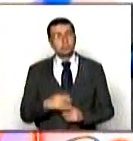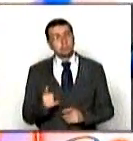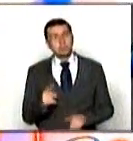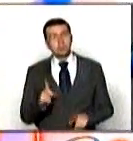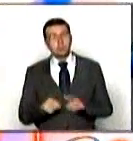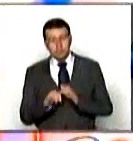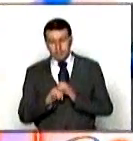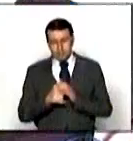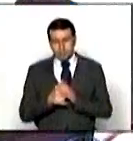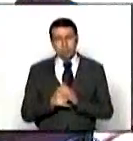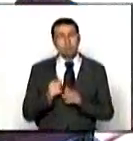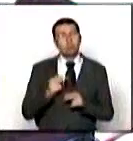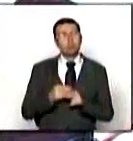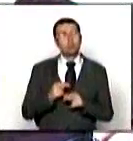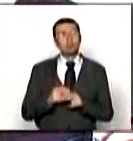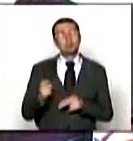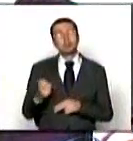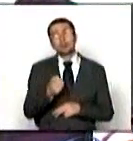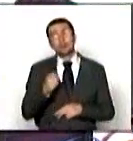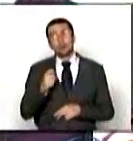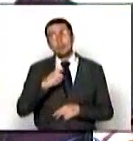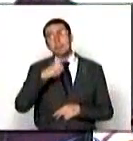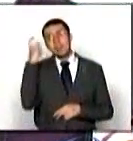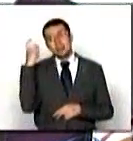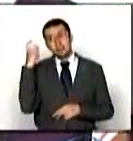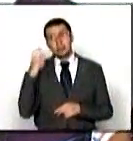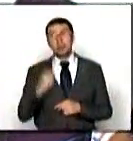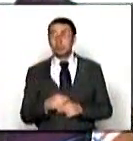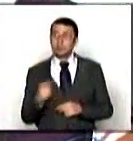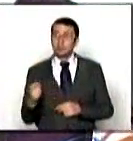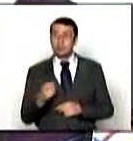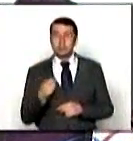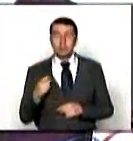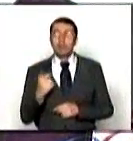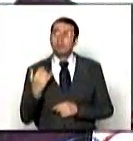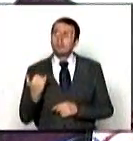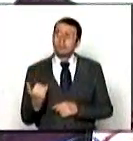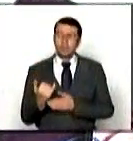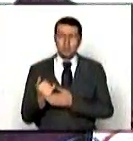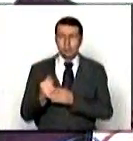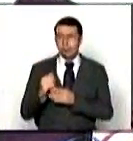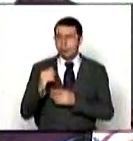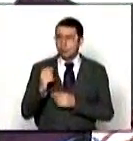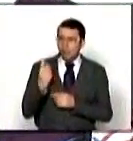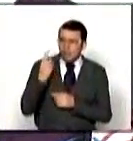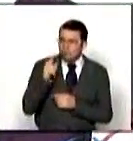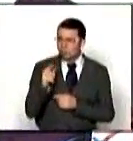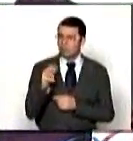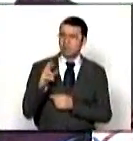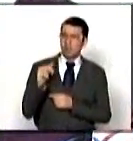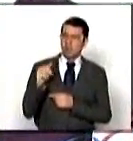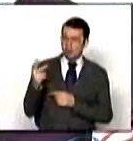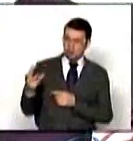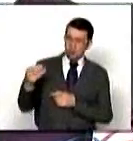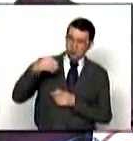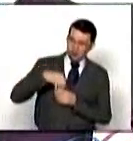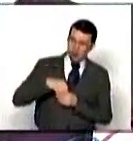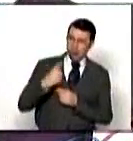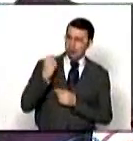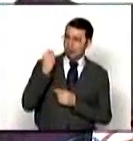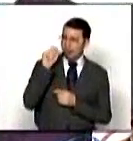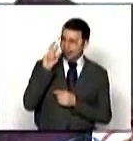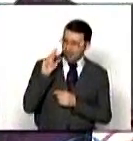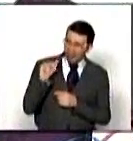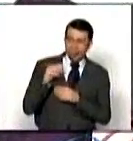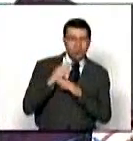los glóbulos blancos, que son los que inmediatamente apenas detecten una sustancia extraña, un virus